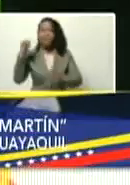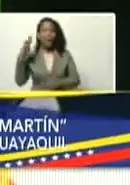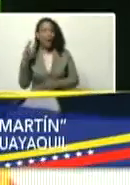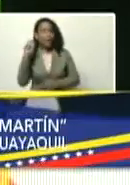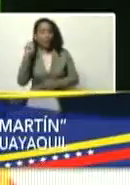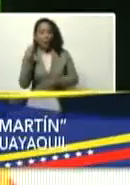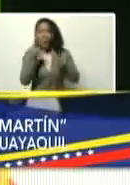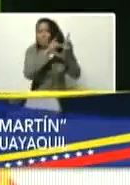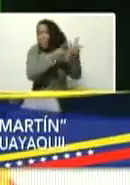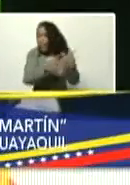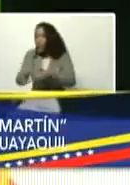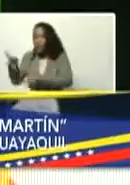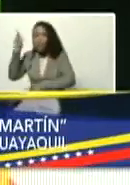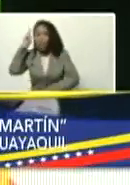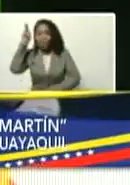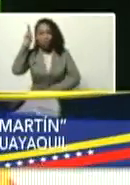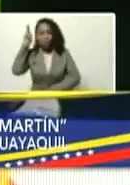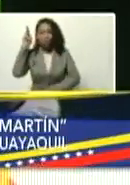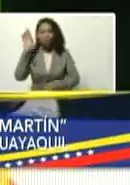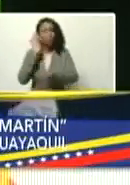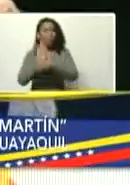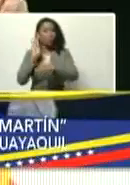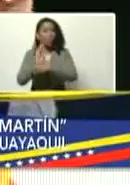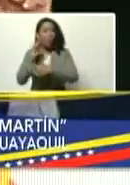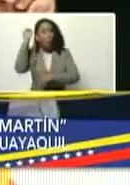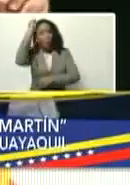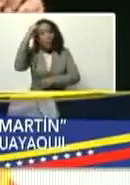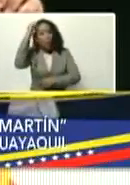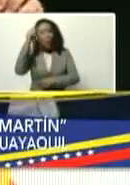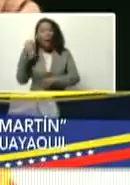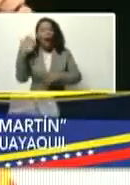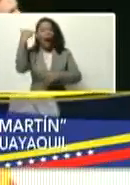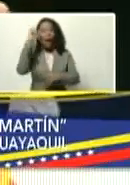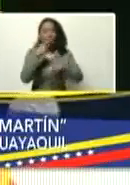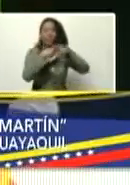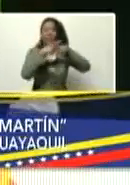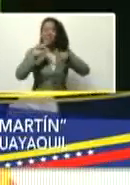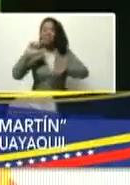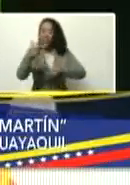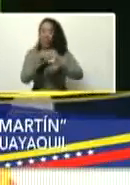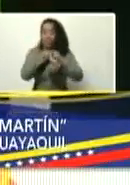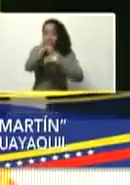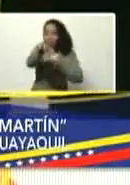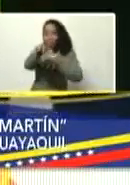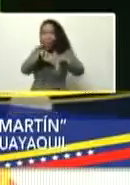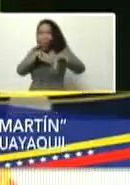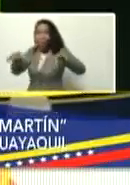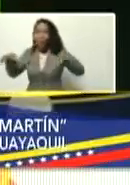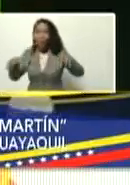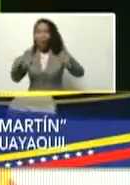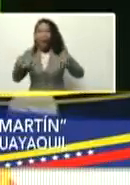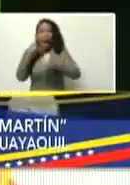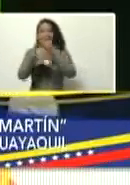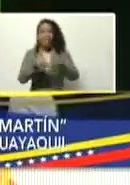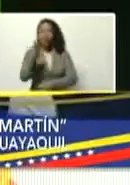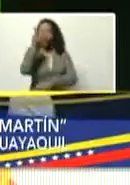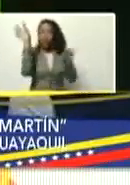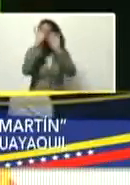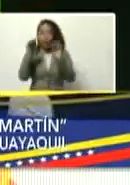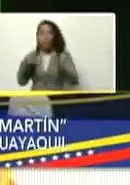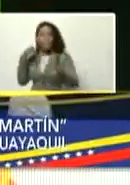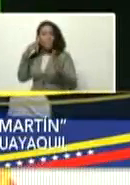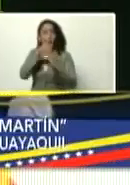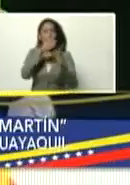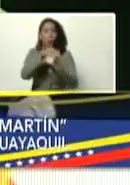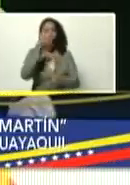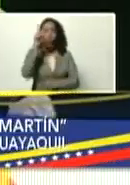para el Perú. El protector opinaba que había que dividir el ejército para atacar en dos direcciones, una